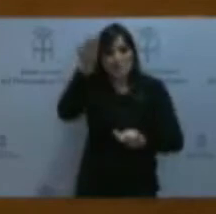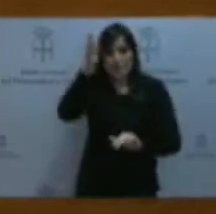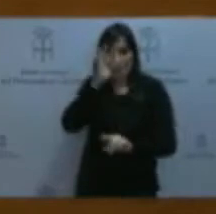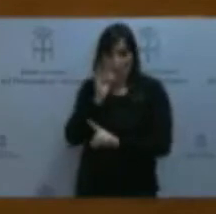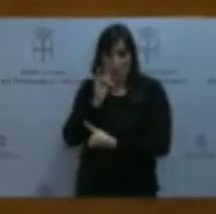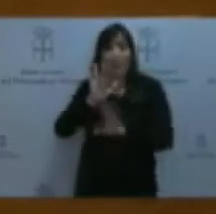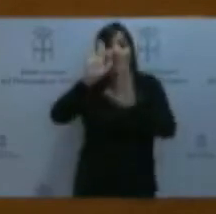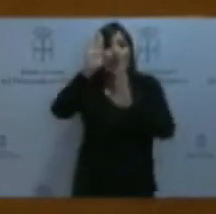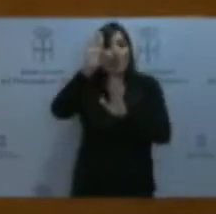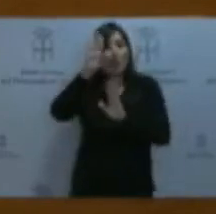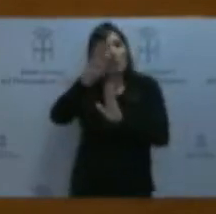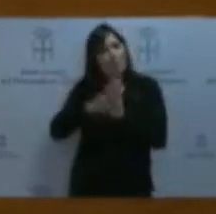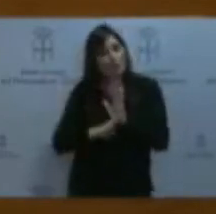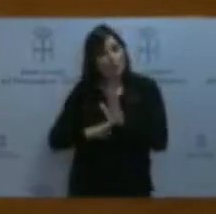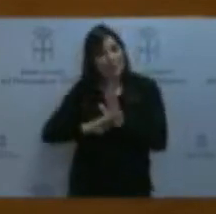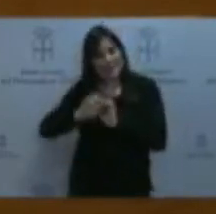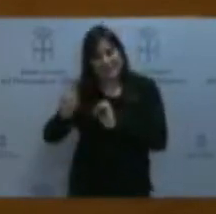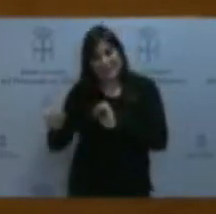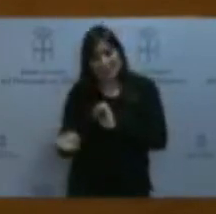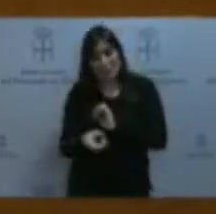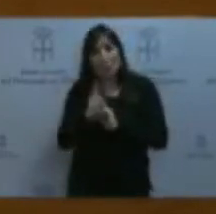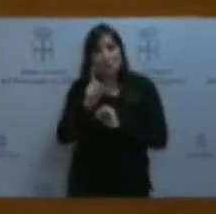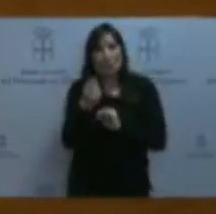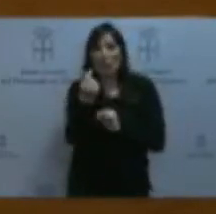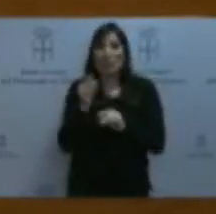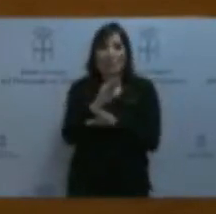allá de incentivos económicos, no hay que hacerse trampas.